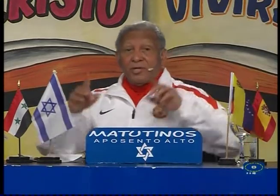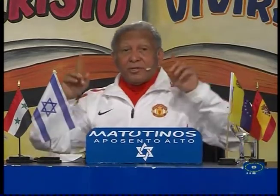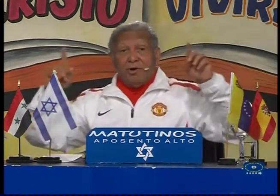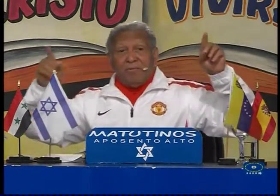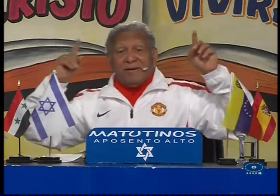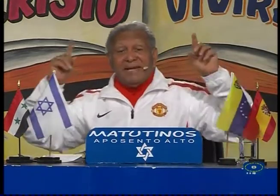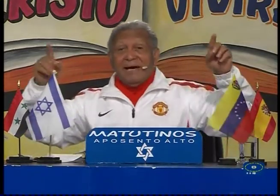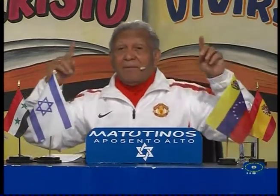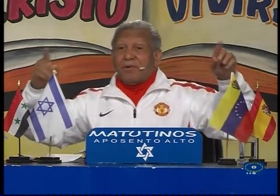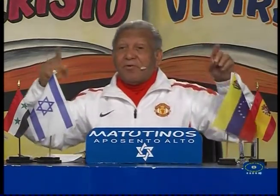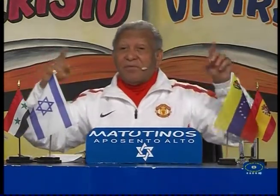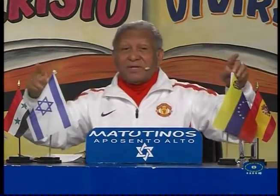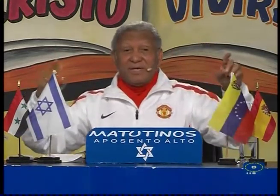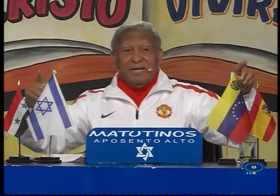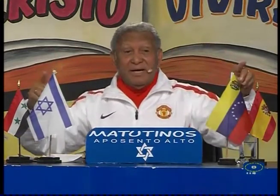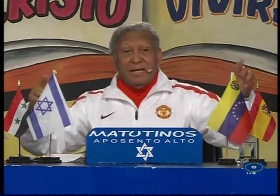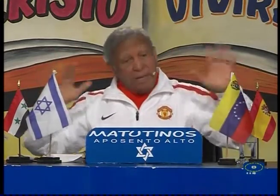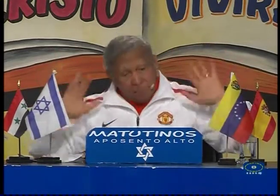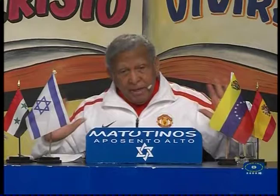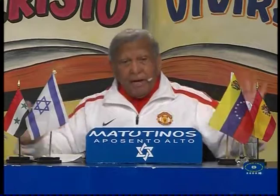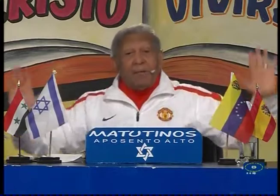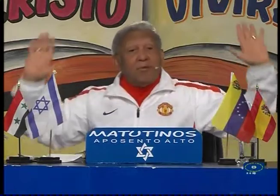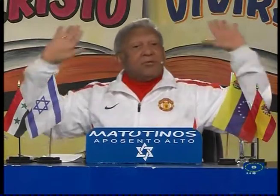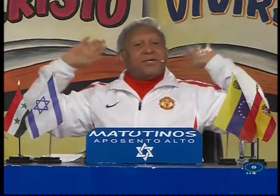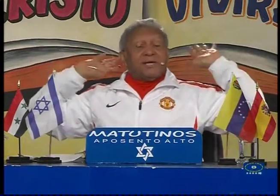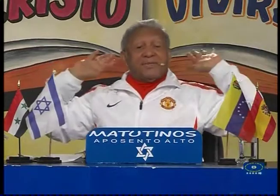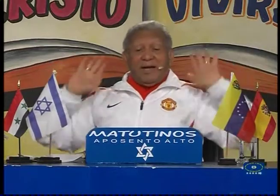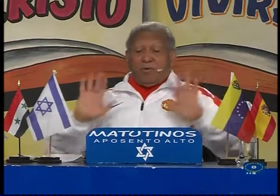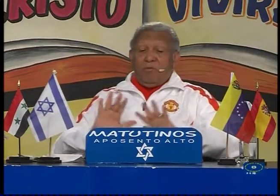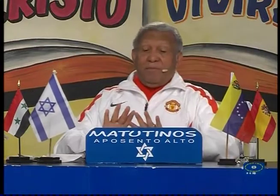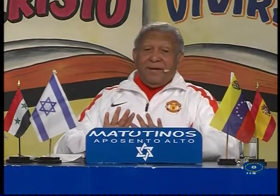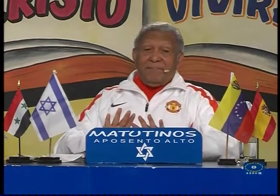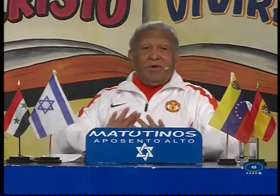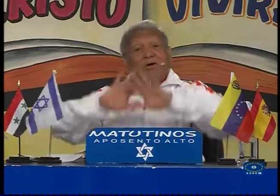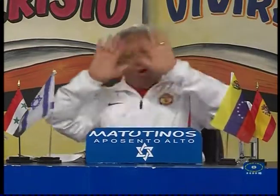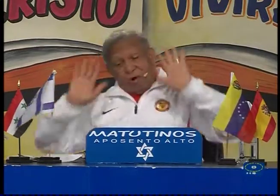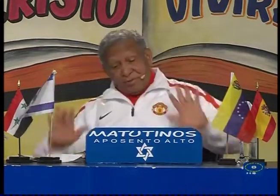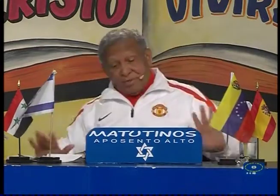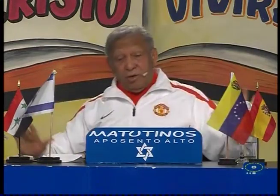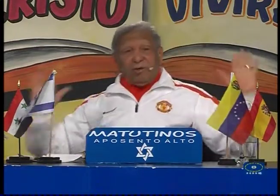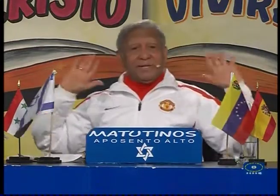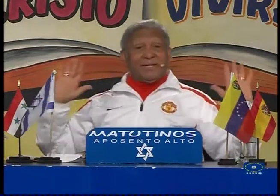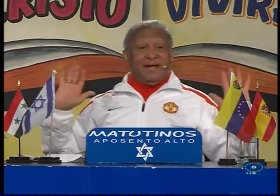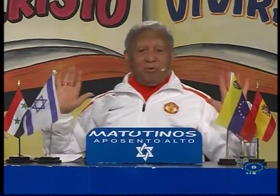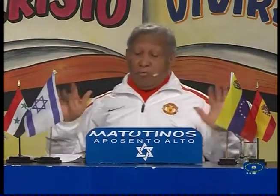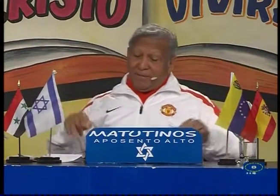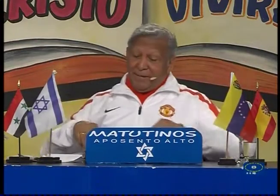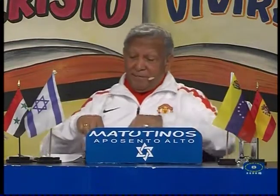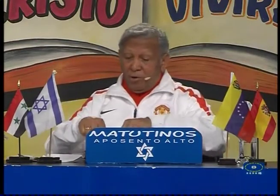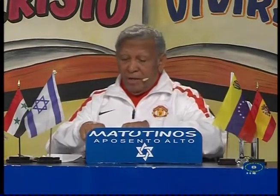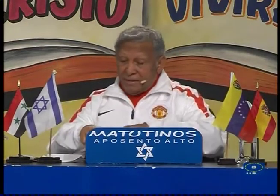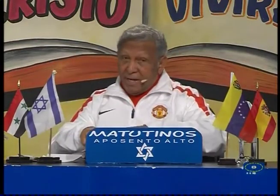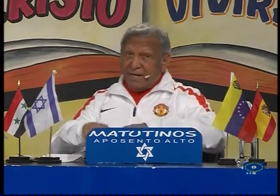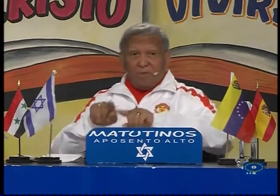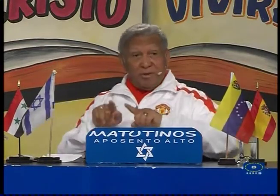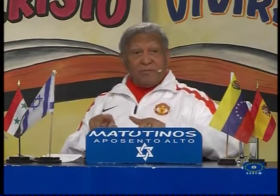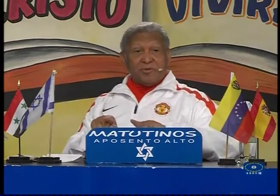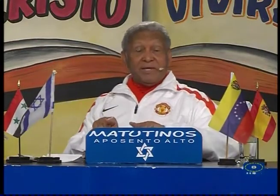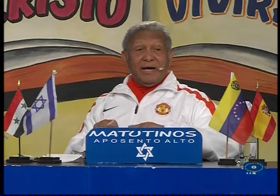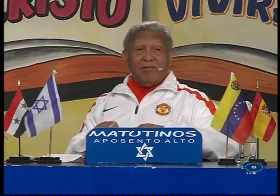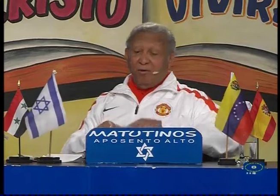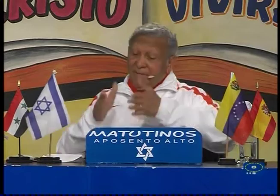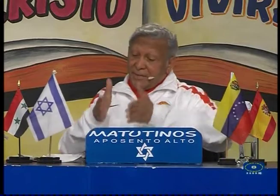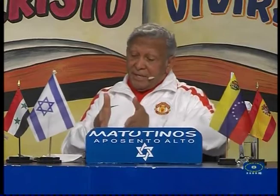Jesucristo sobre las profecías. Veamos si se están cumpliendo o si no se están cumpliendo. Ya